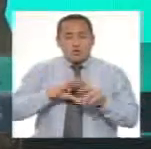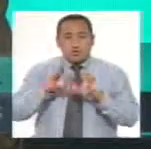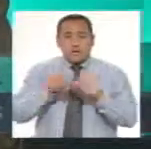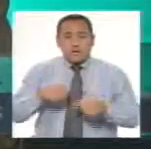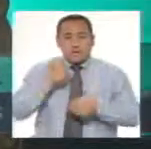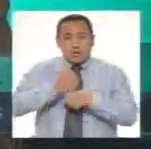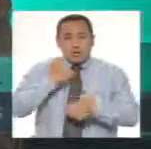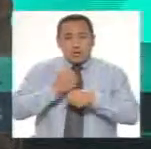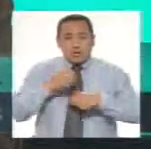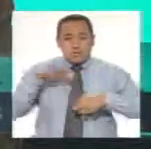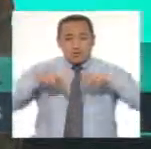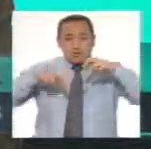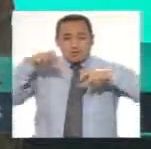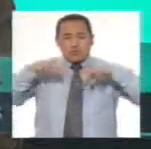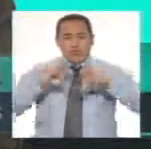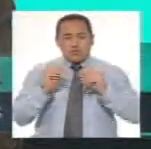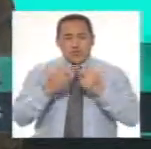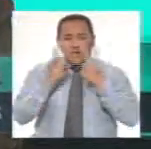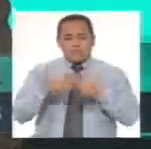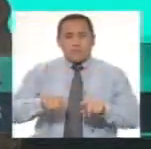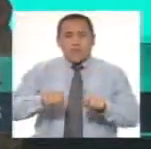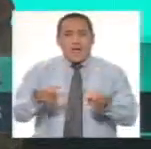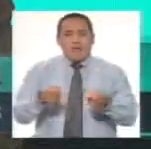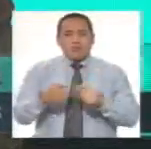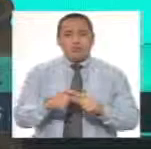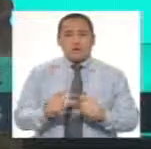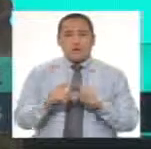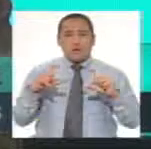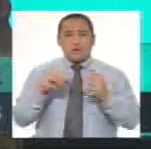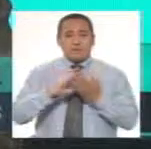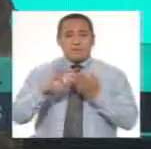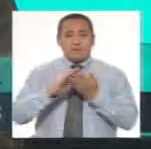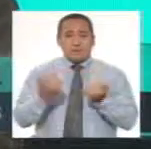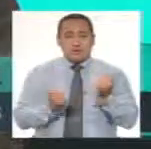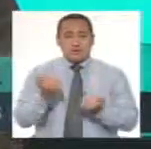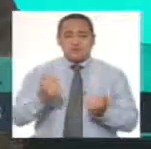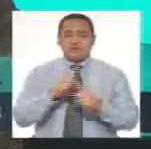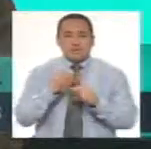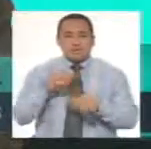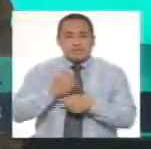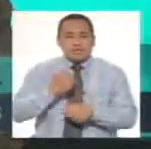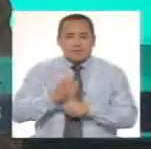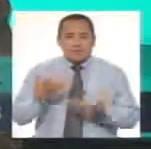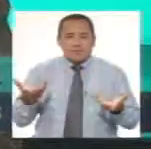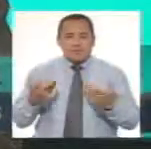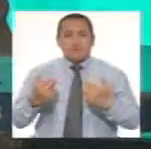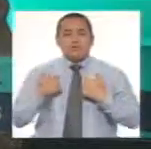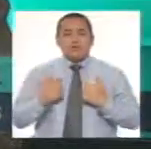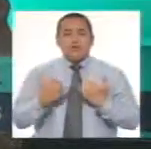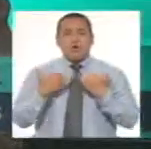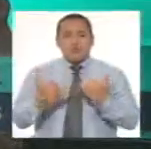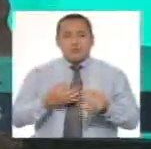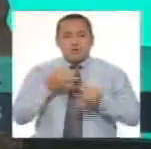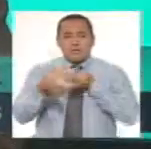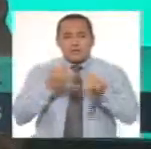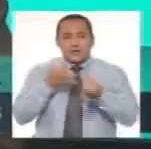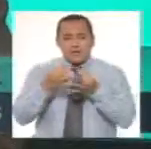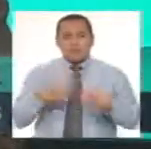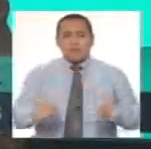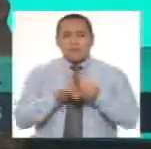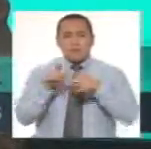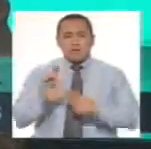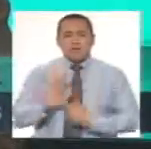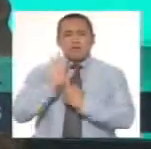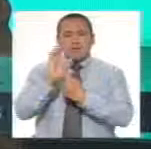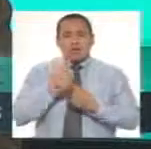efectos de cancelar o suspender las licencias de conducir, los brevetes, no está funcionando. Entonces, hemos señalado el día de hoy y vamos a emitir